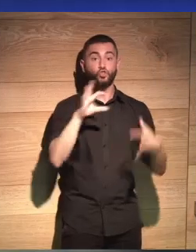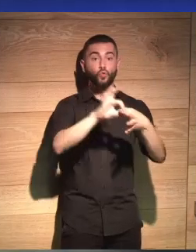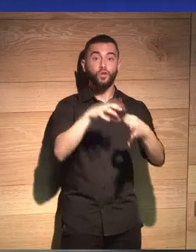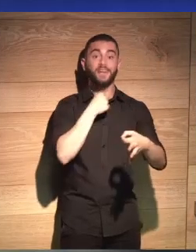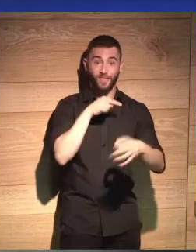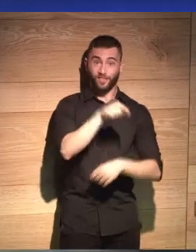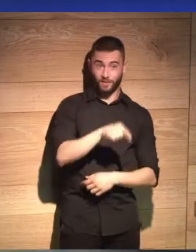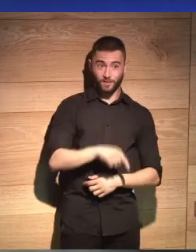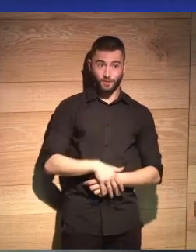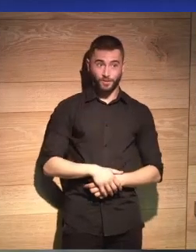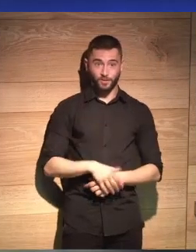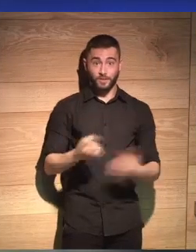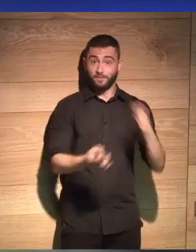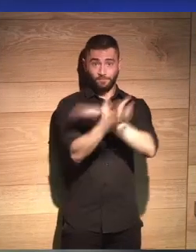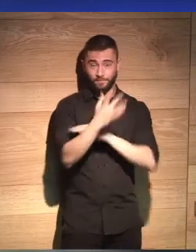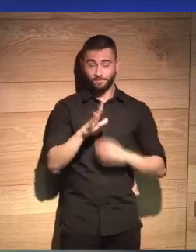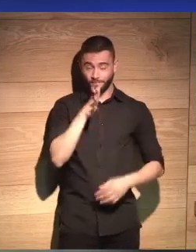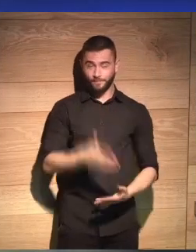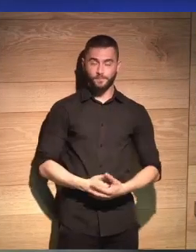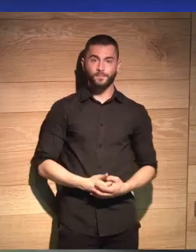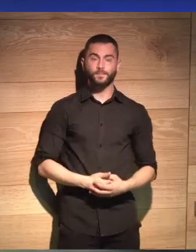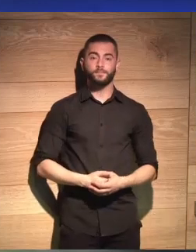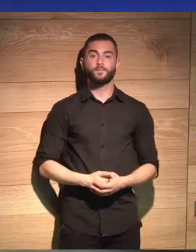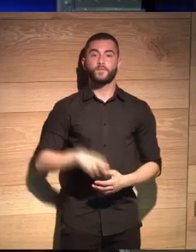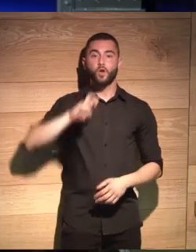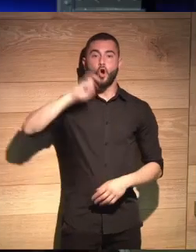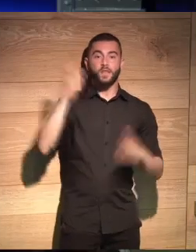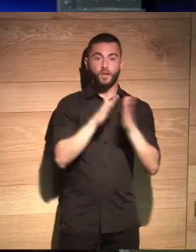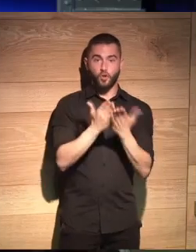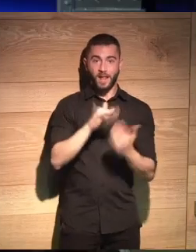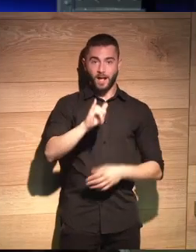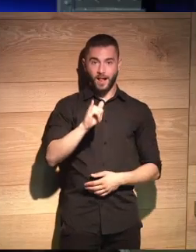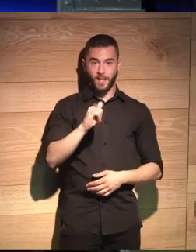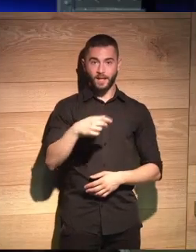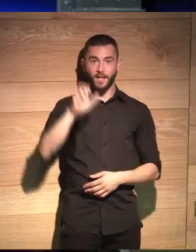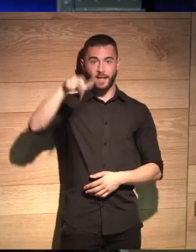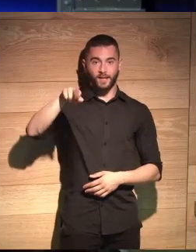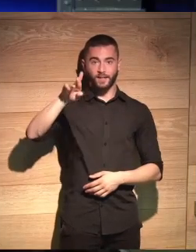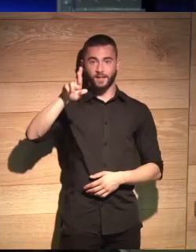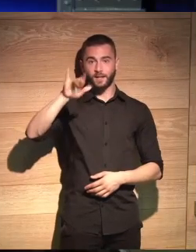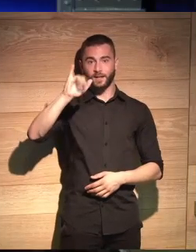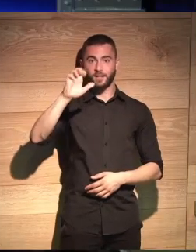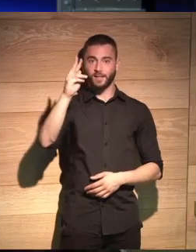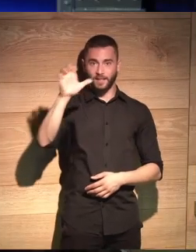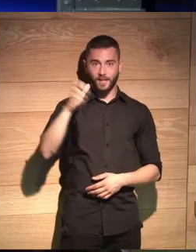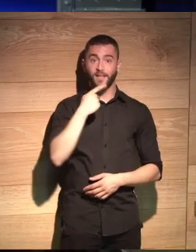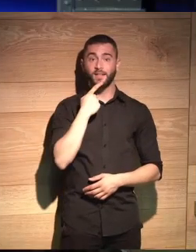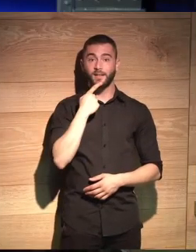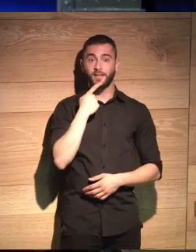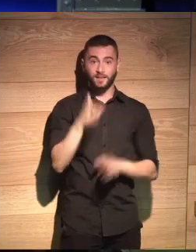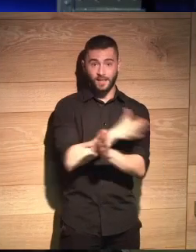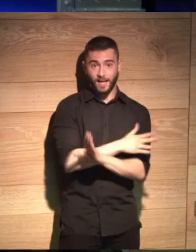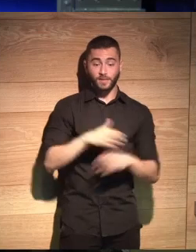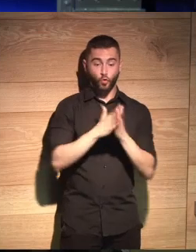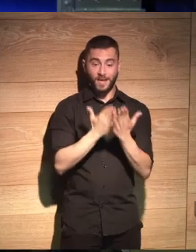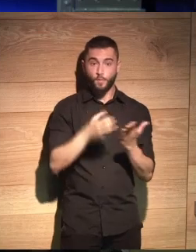Los Ingrávidos. Otra cosa que tiene la novela, bueno, decía antes Enrique en el previo que un